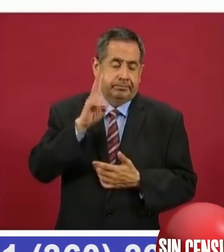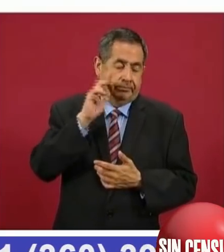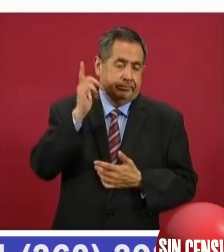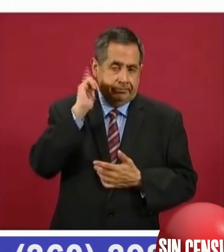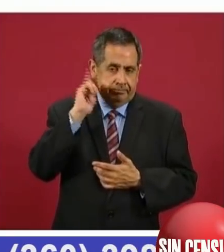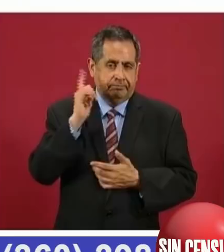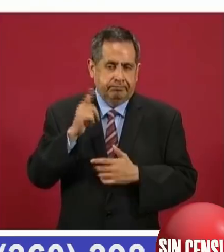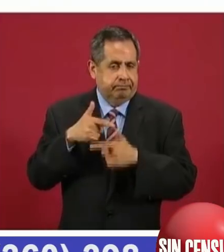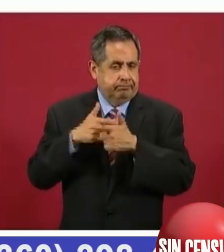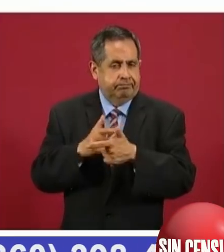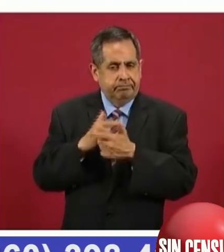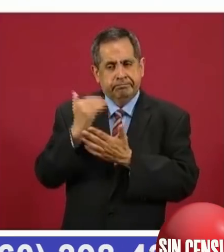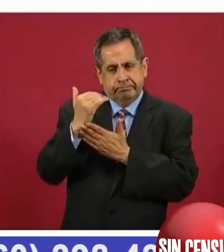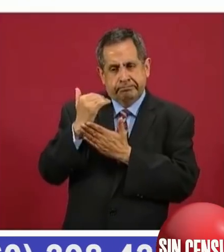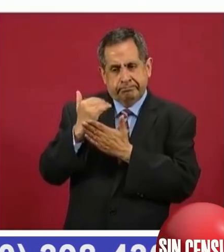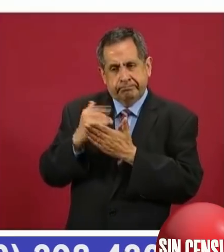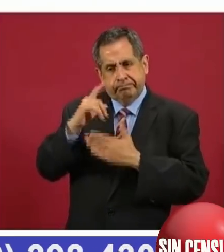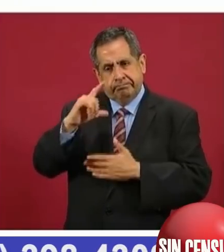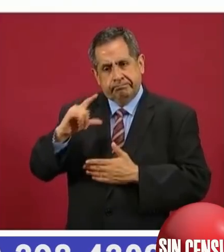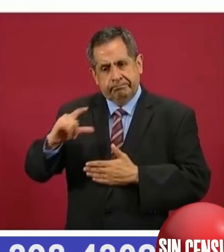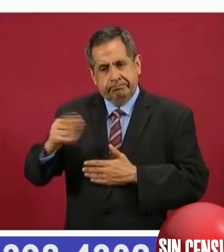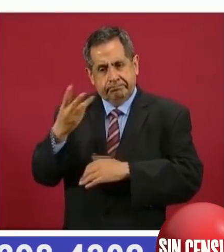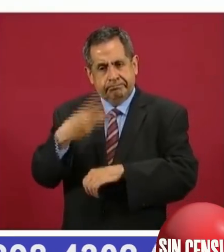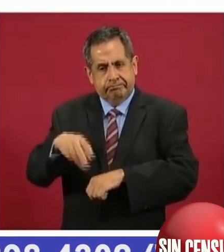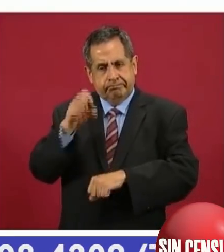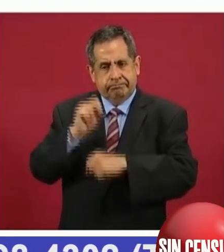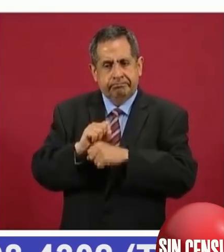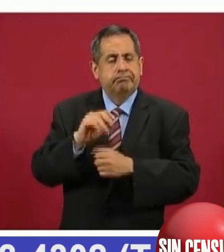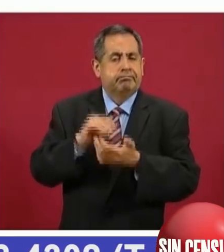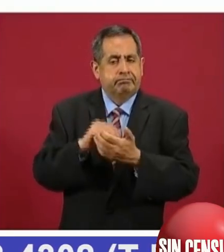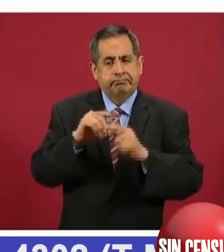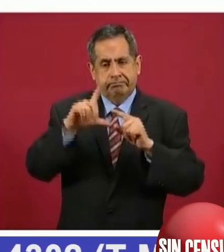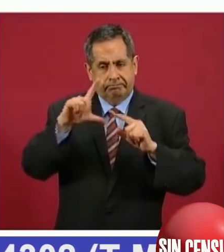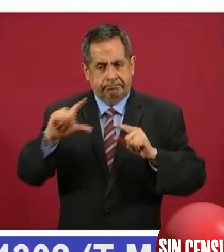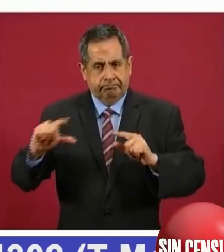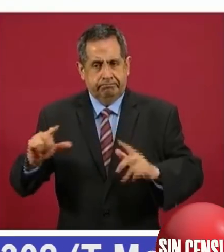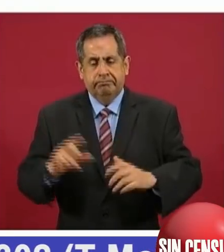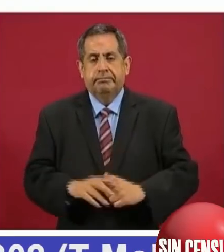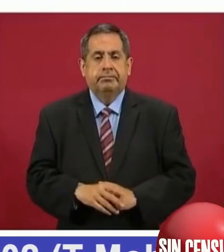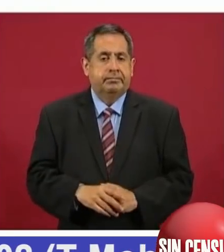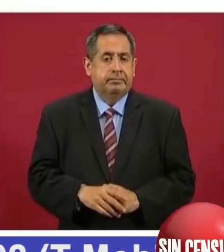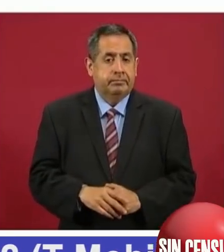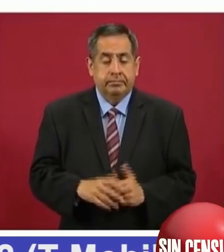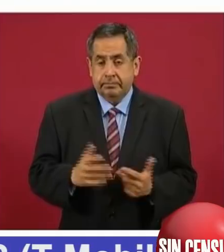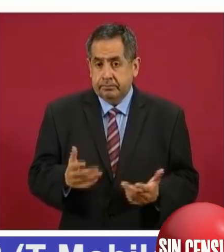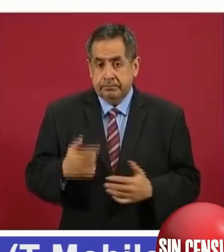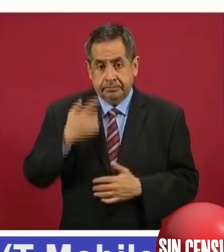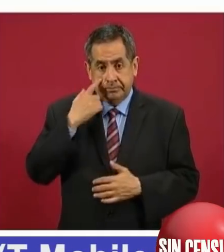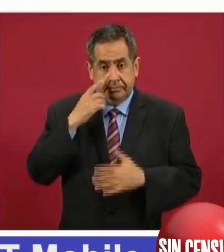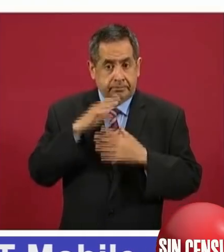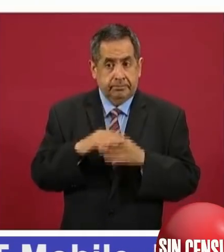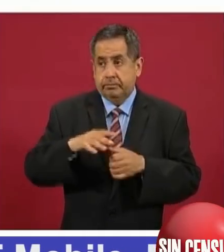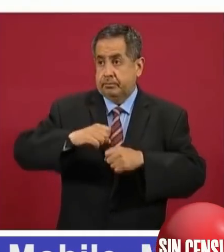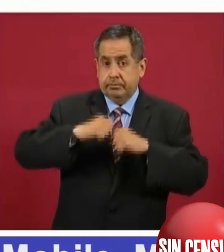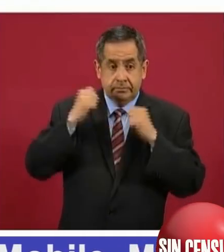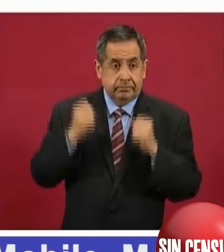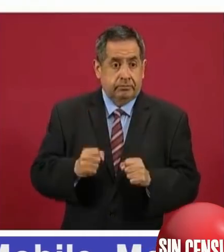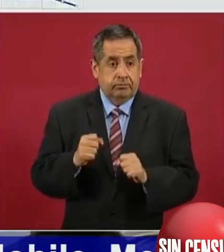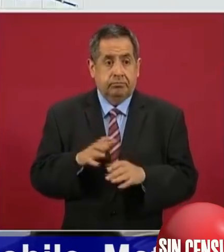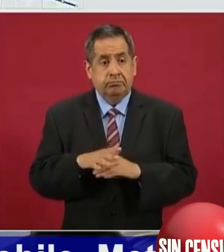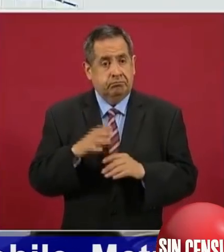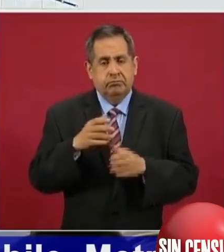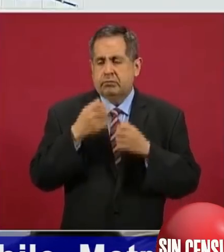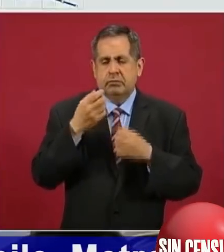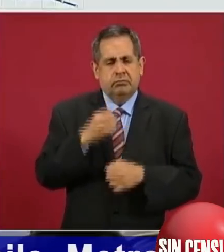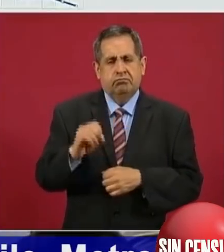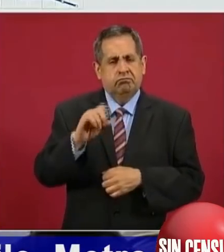se va a sostener a partir de 3 semanas consecutivas en donde hay reducción. En ningún momento está esto garantizado, es importante que la